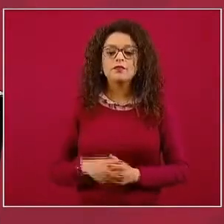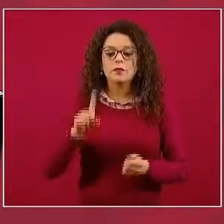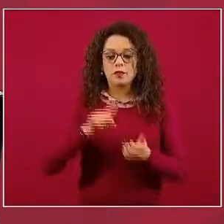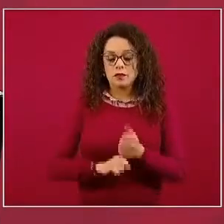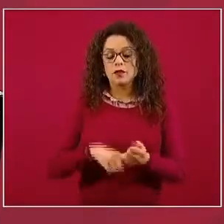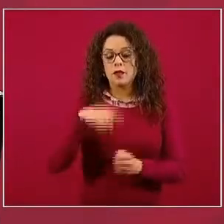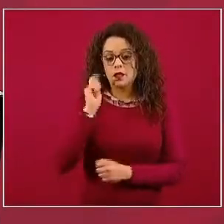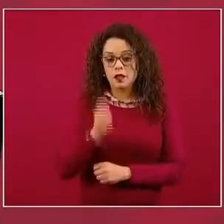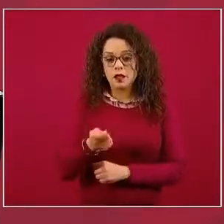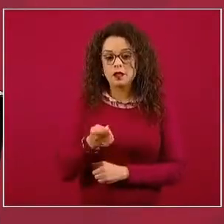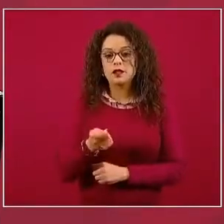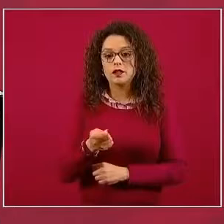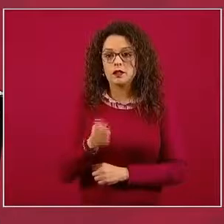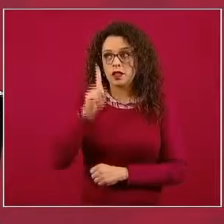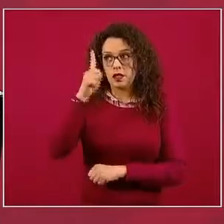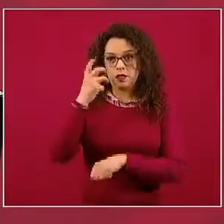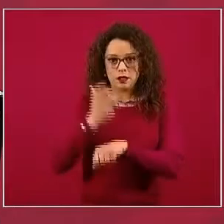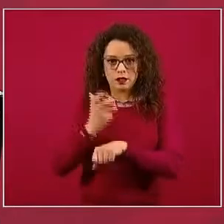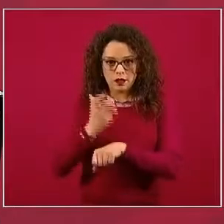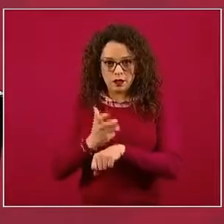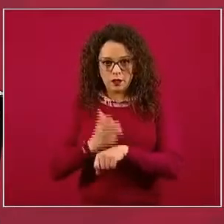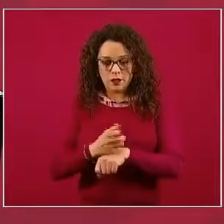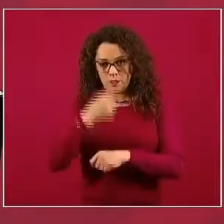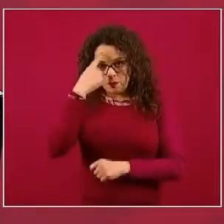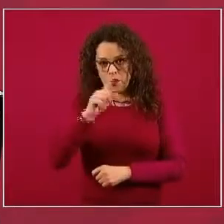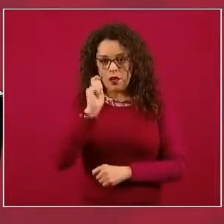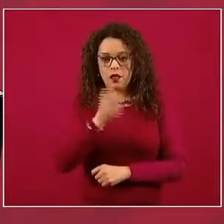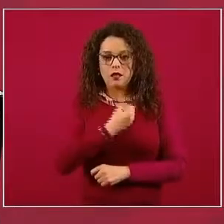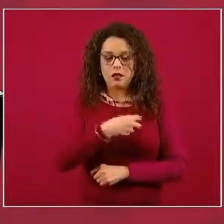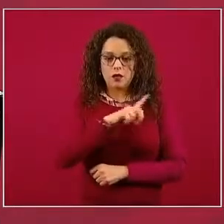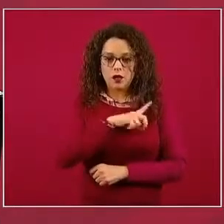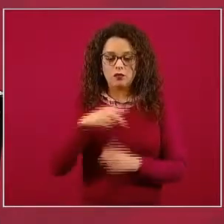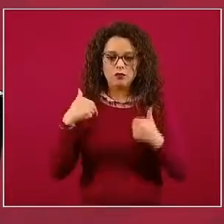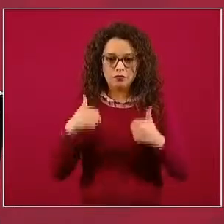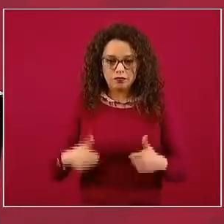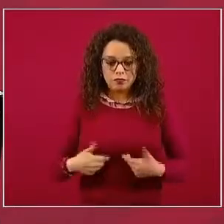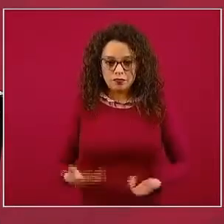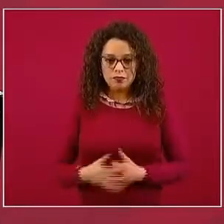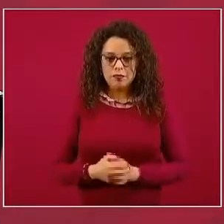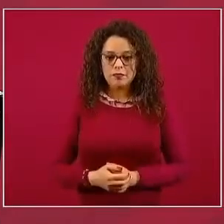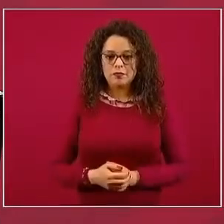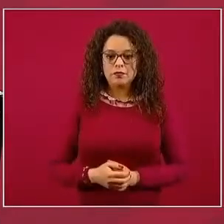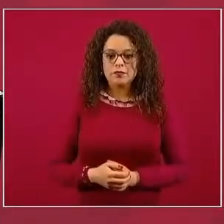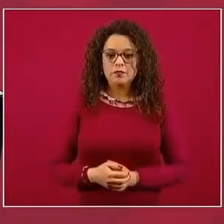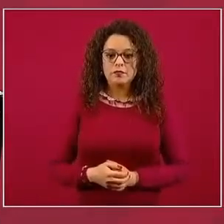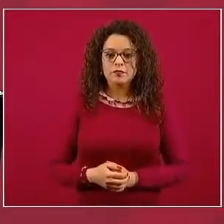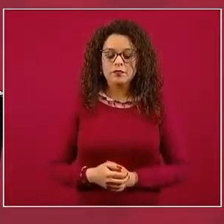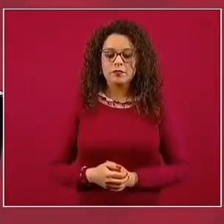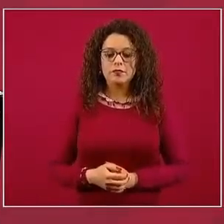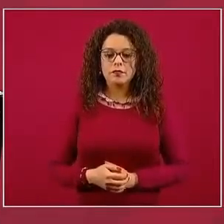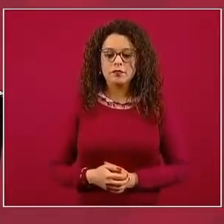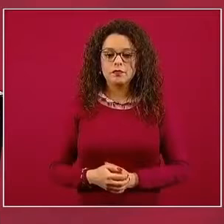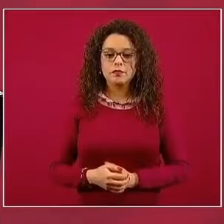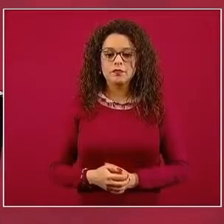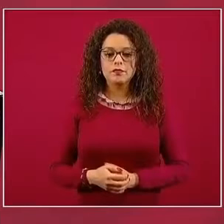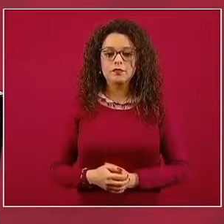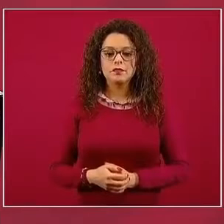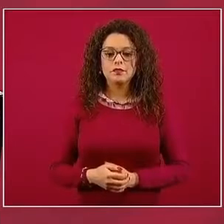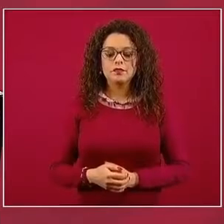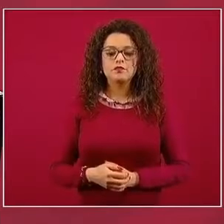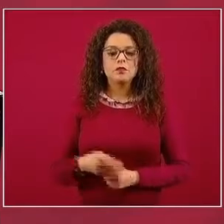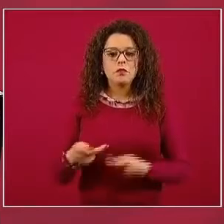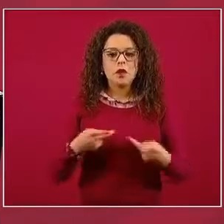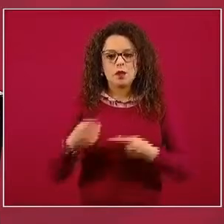Servicios Humanos de Estados Unidos, en particular la Subsecretaría de Preparación y Respuesta, también